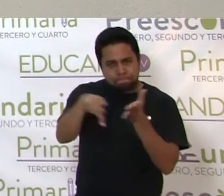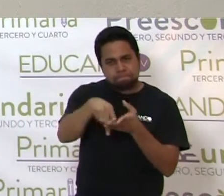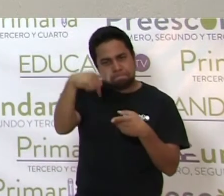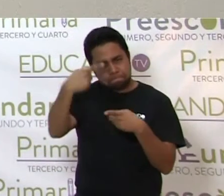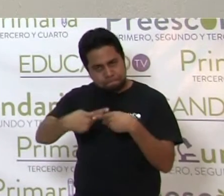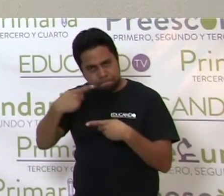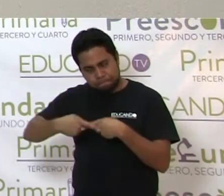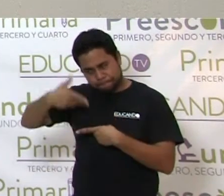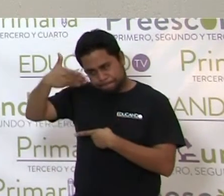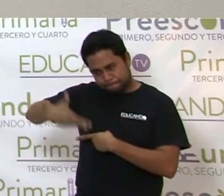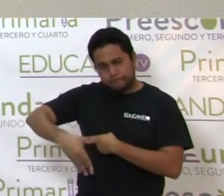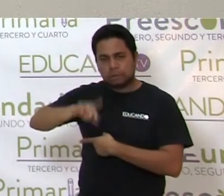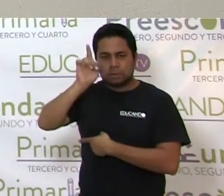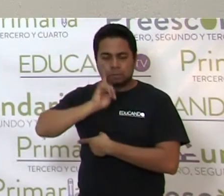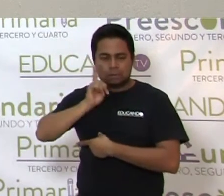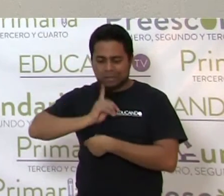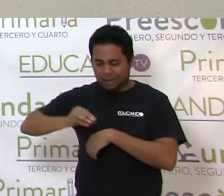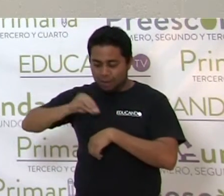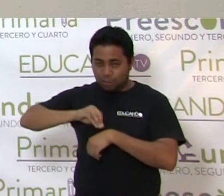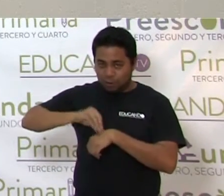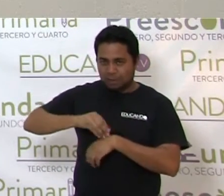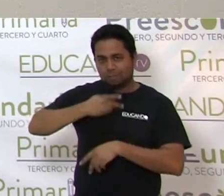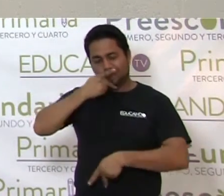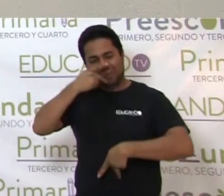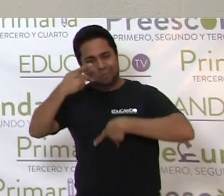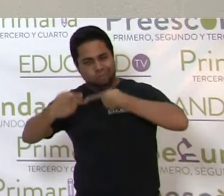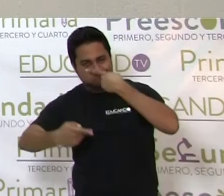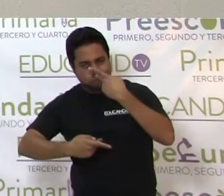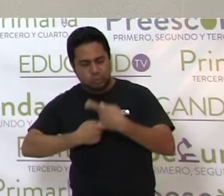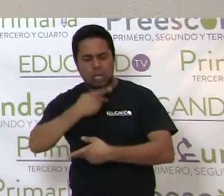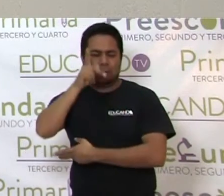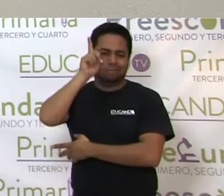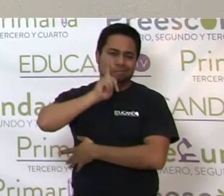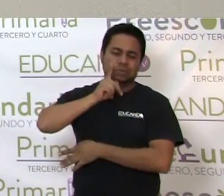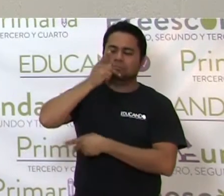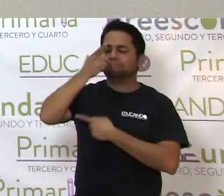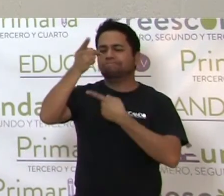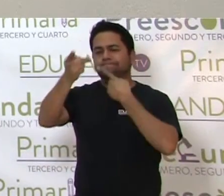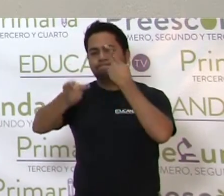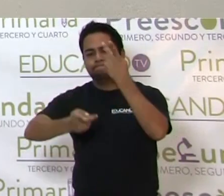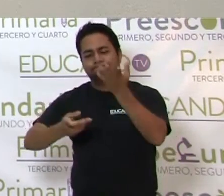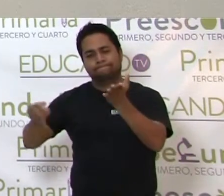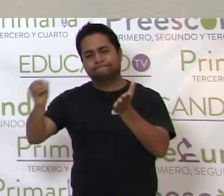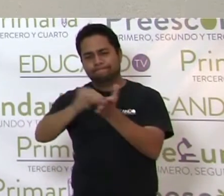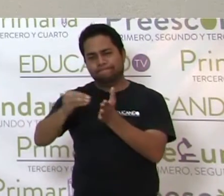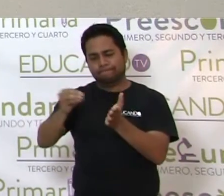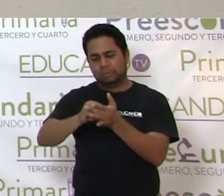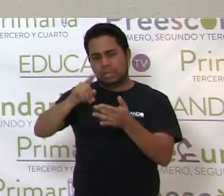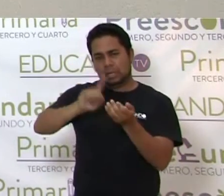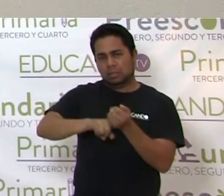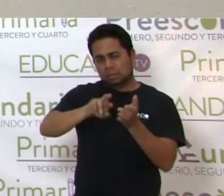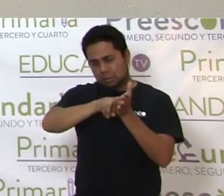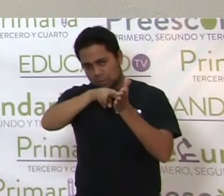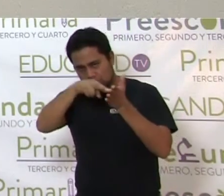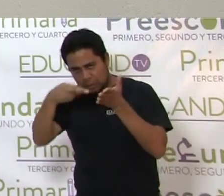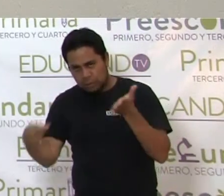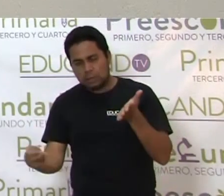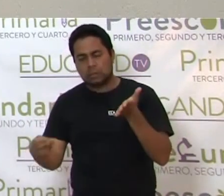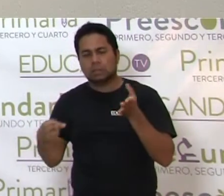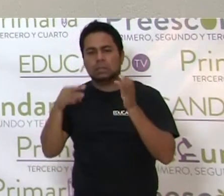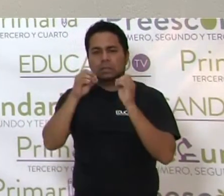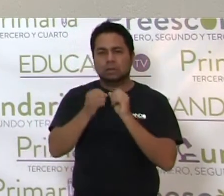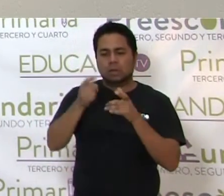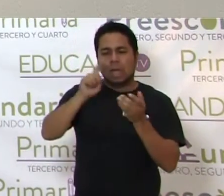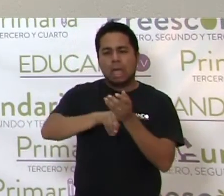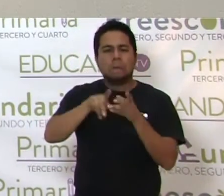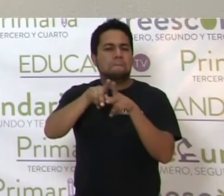quiénes han publicado poesía, quiénes son las mujeres poetas que están publicando en las revistas literarias o en